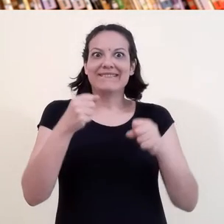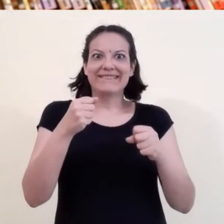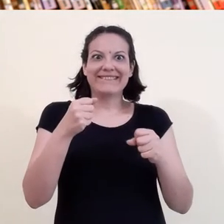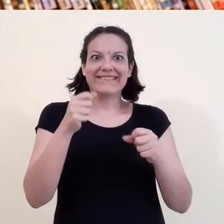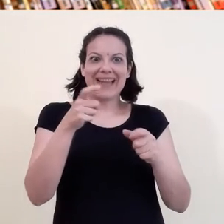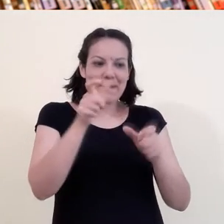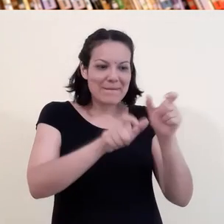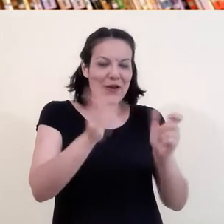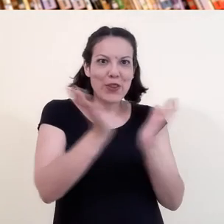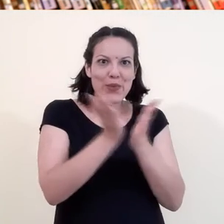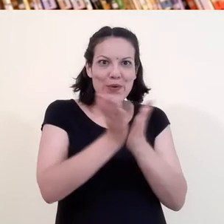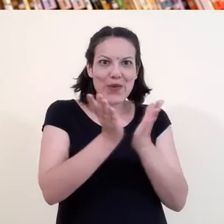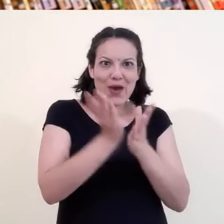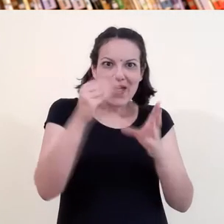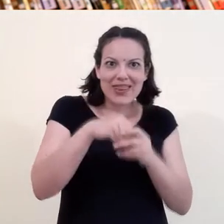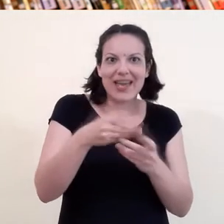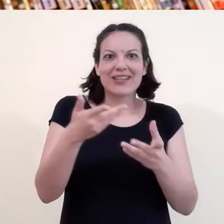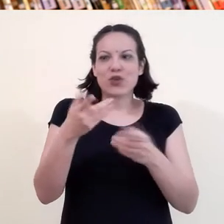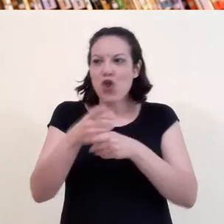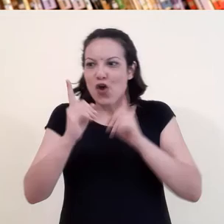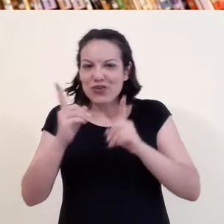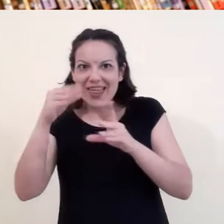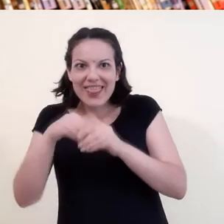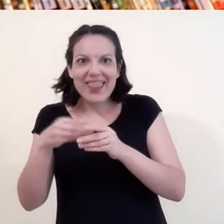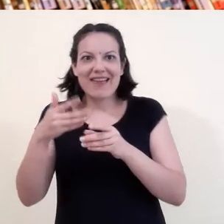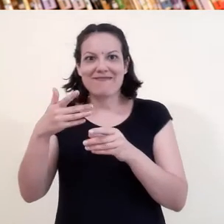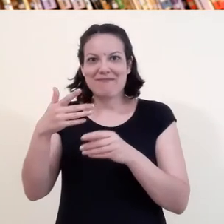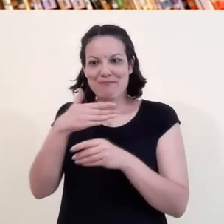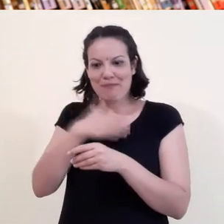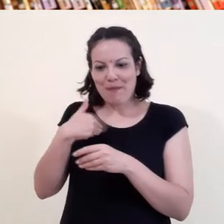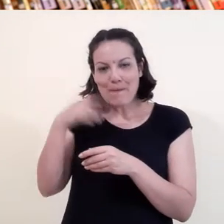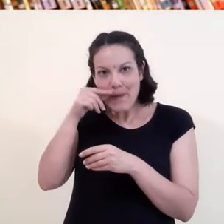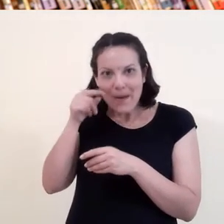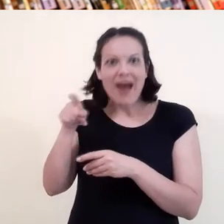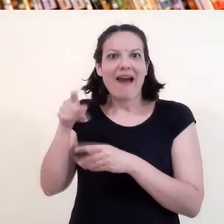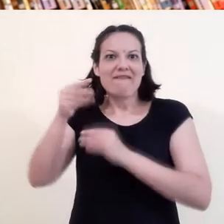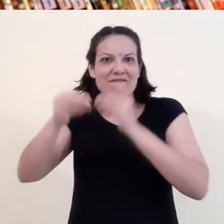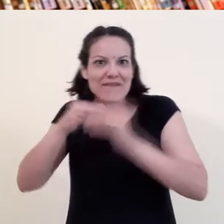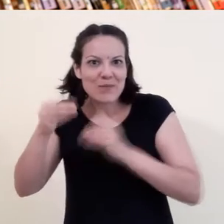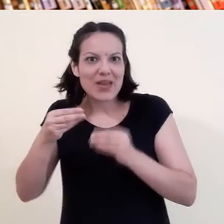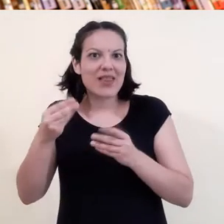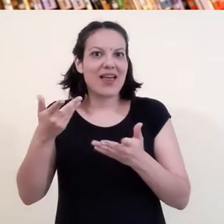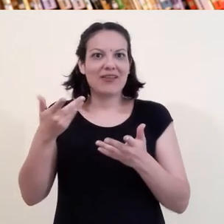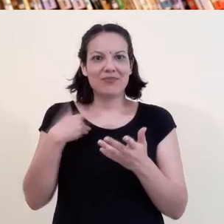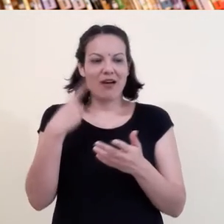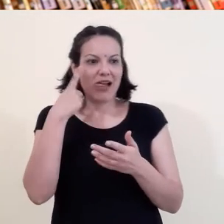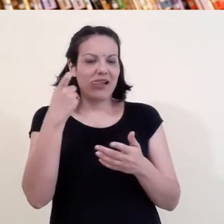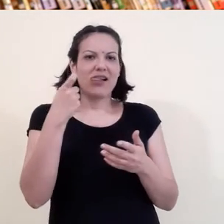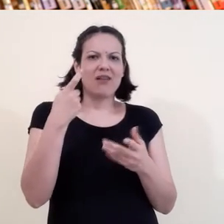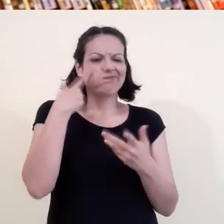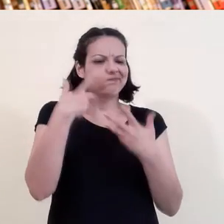nosotros docentes y en nosotros padres y en la familia, empezamos a criticar la misma